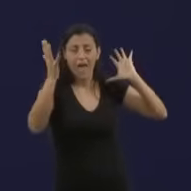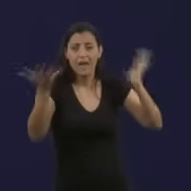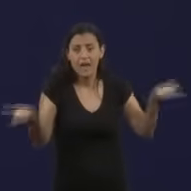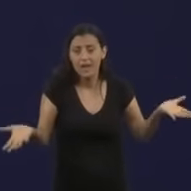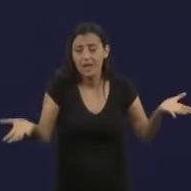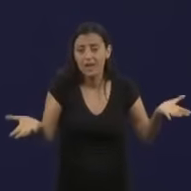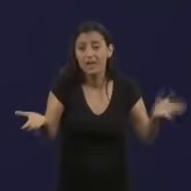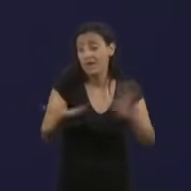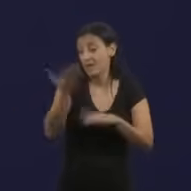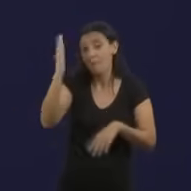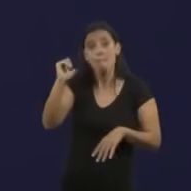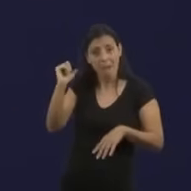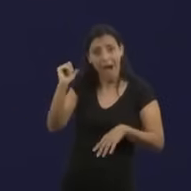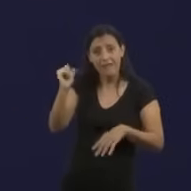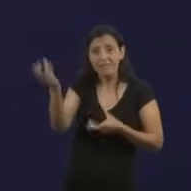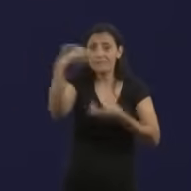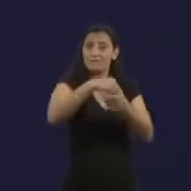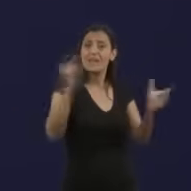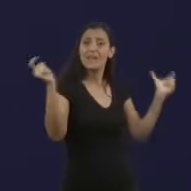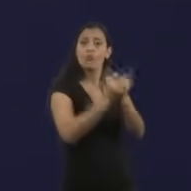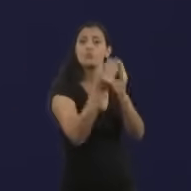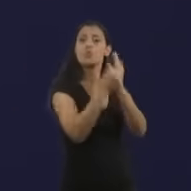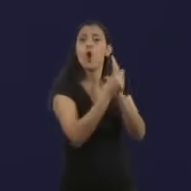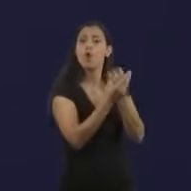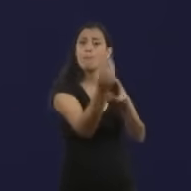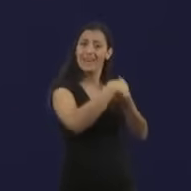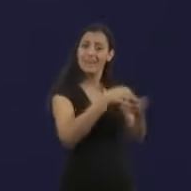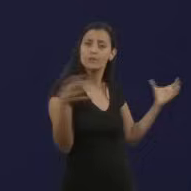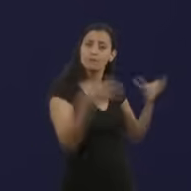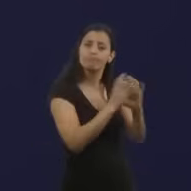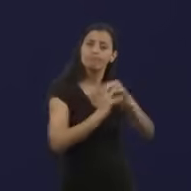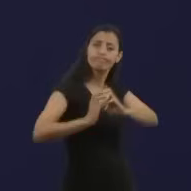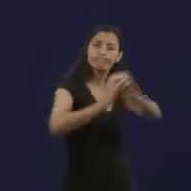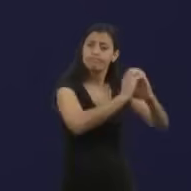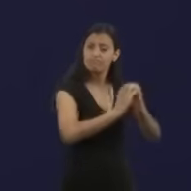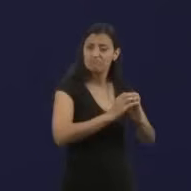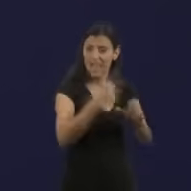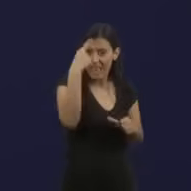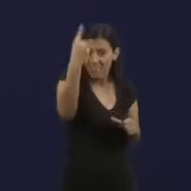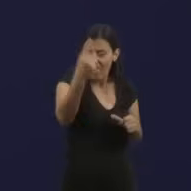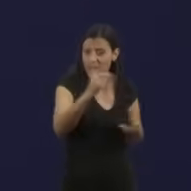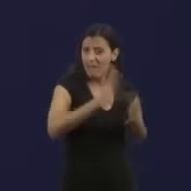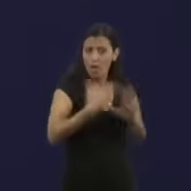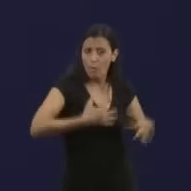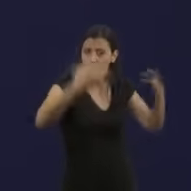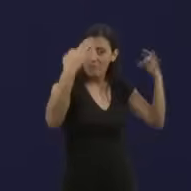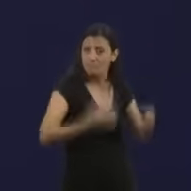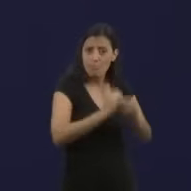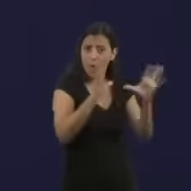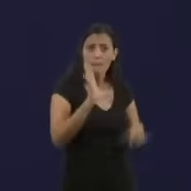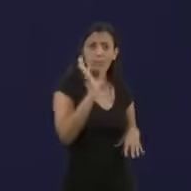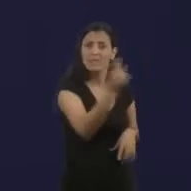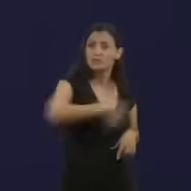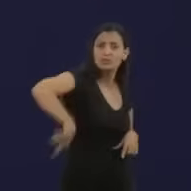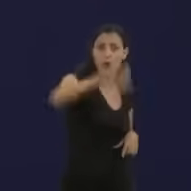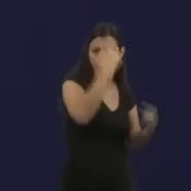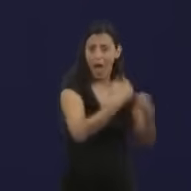el día martes en gabinete eh la posición siempre fue muy clara de todos no es un dictador